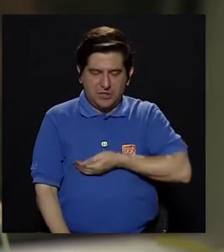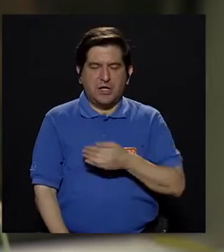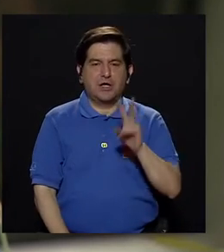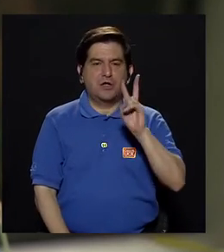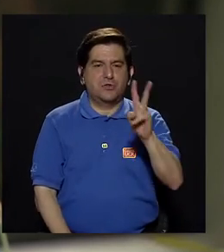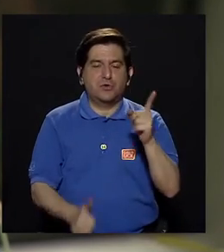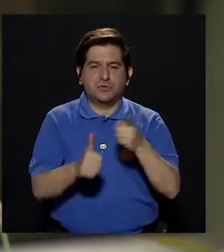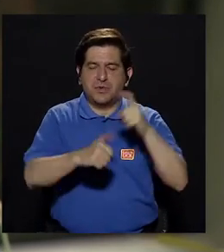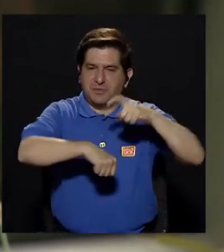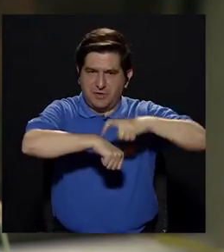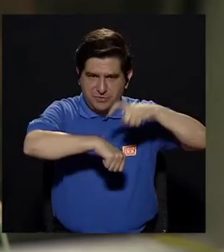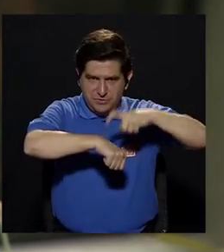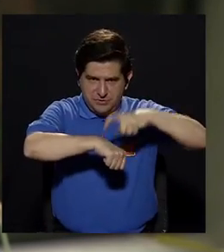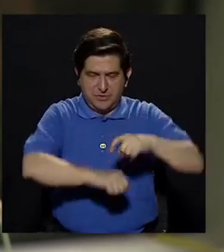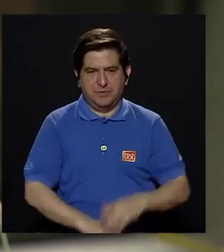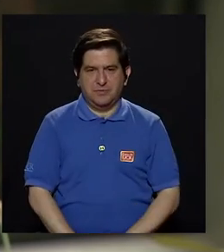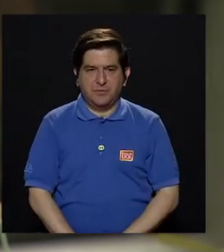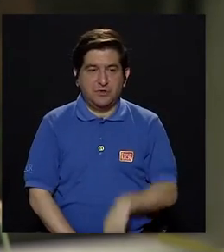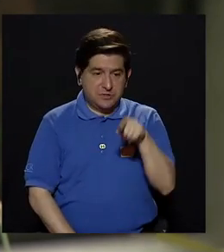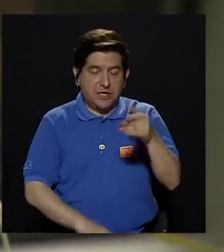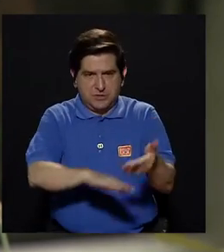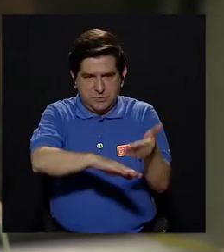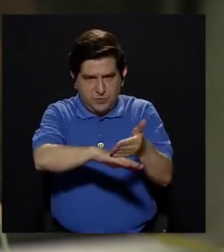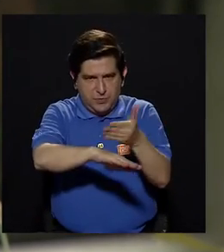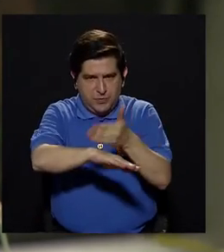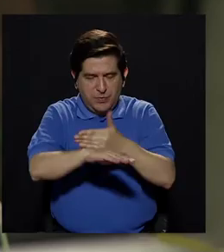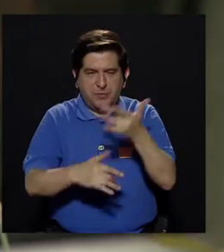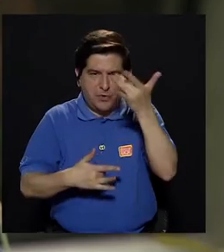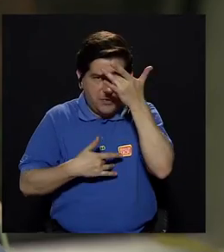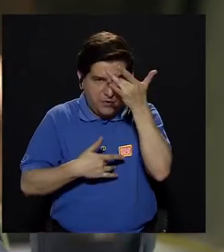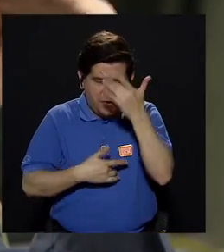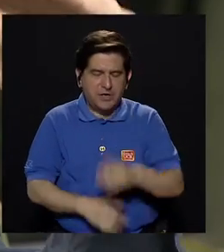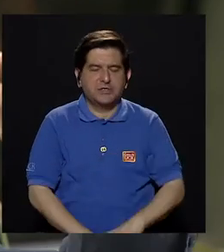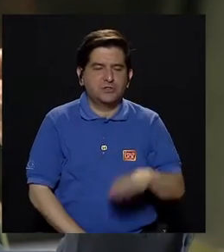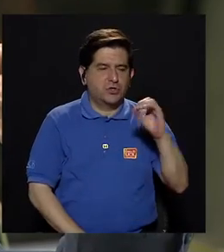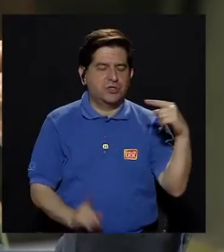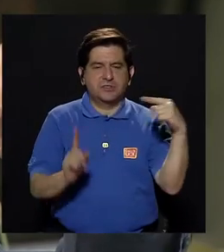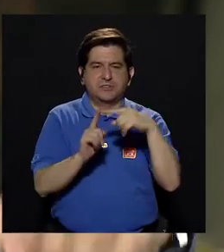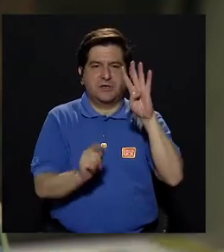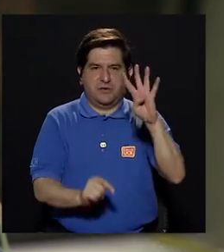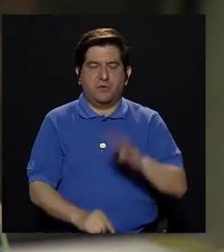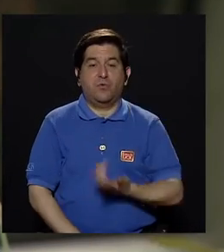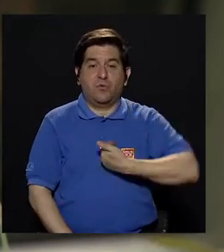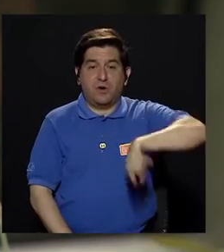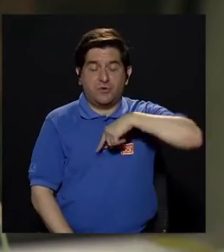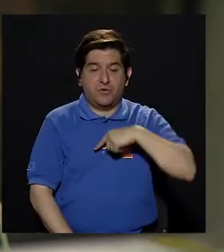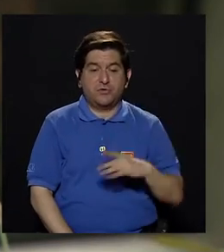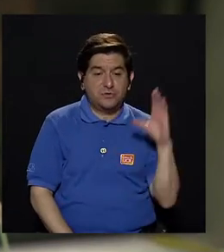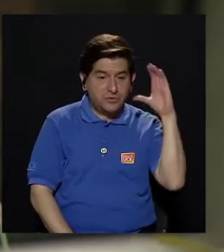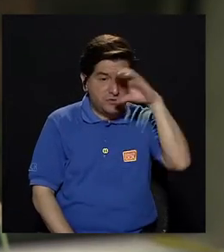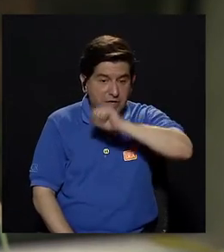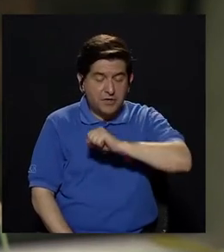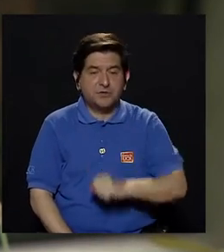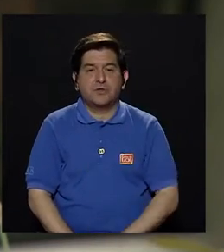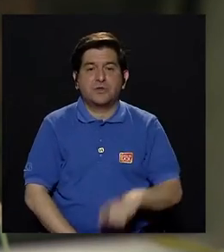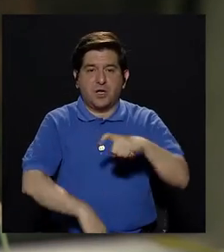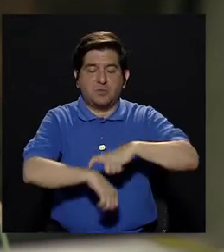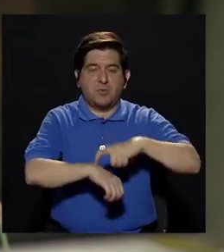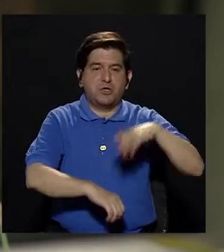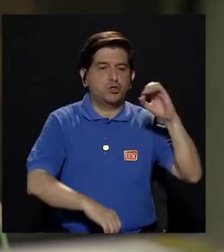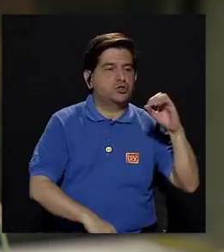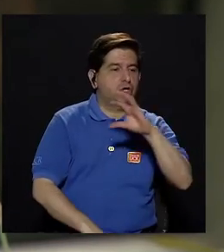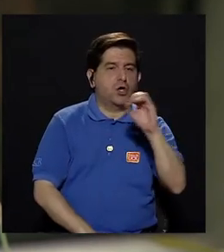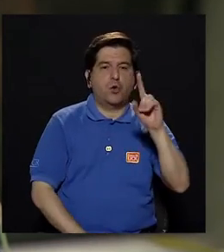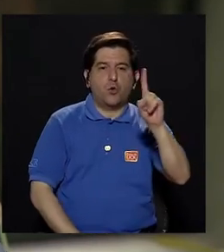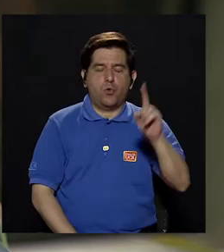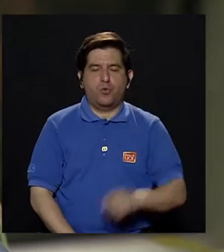los dos primeros estadios, esto es de acuerdo a qué tan avanzada está la enfermedad, van de 0 a 4, ¿verdad? Si nosotros lográramos detectarlas en estadios 0 o